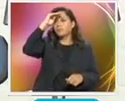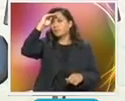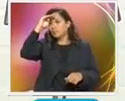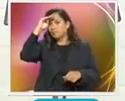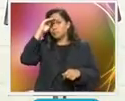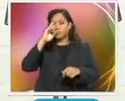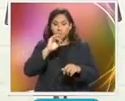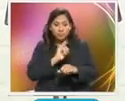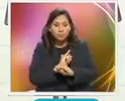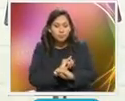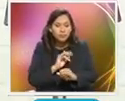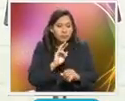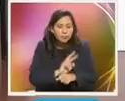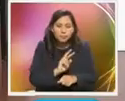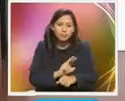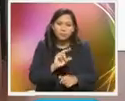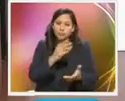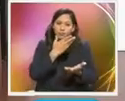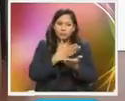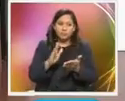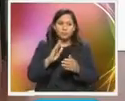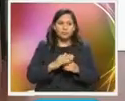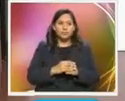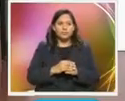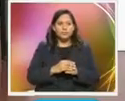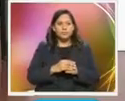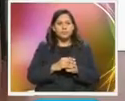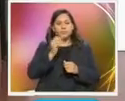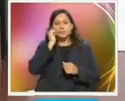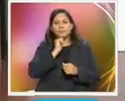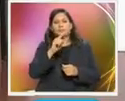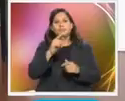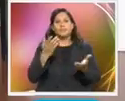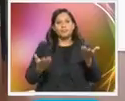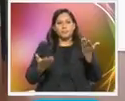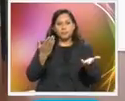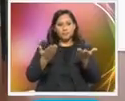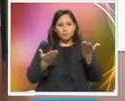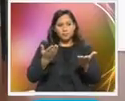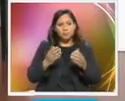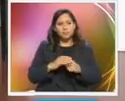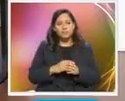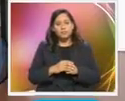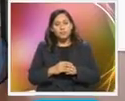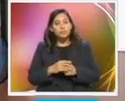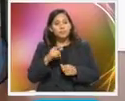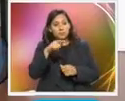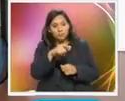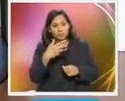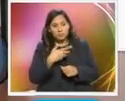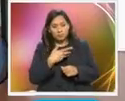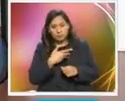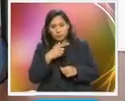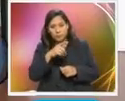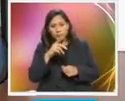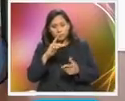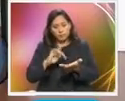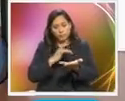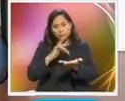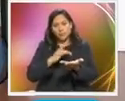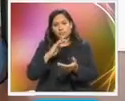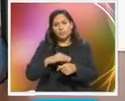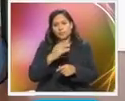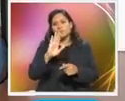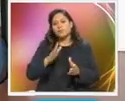la Internet, que eso es muy importante. Es otra cosa. La tecnología debe ser neutral en ese sentido, entonces ahí está la tecnología porque pues como está